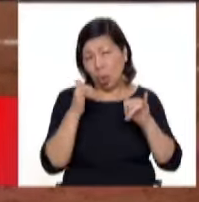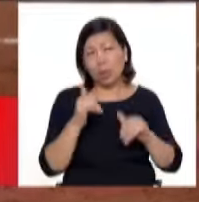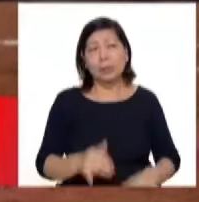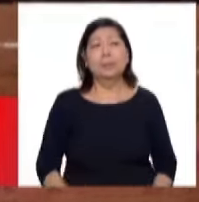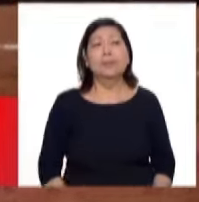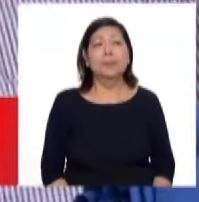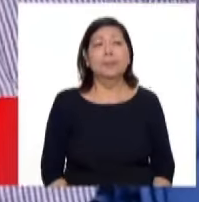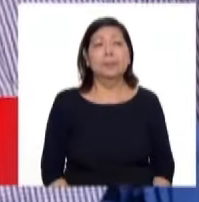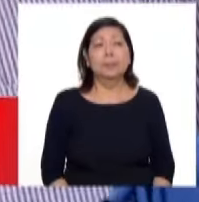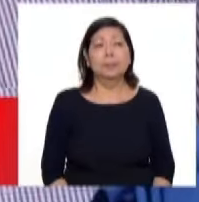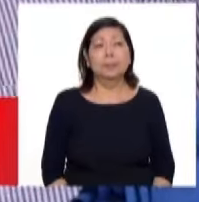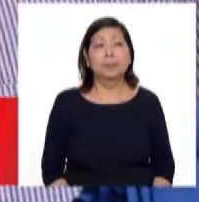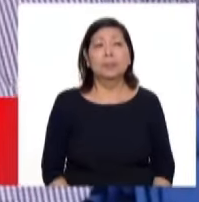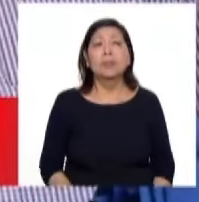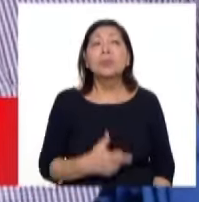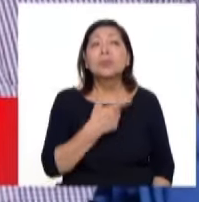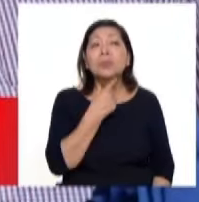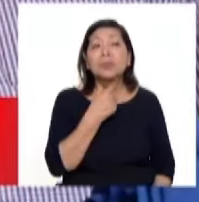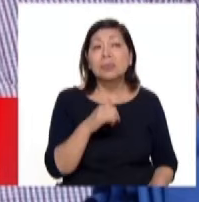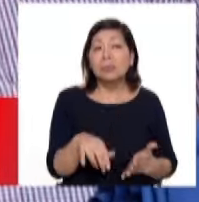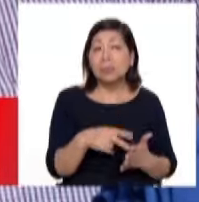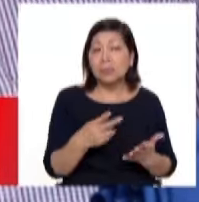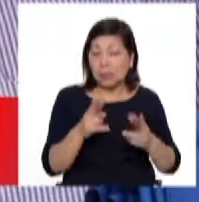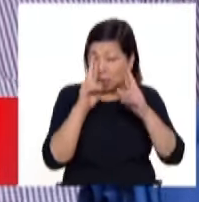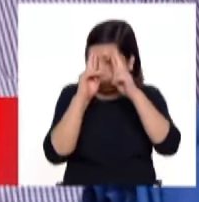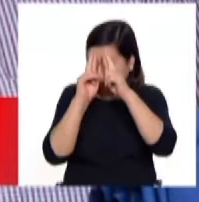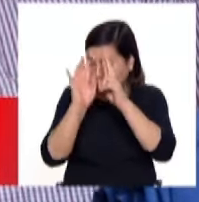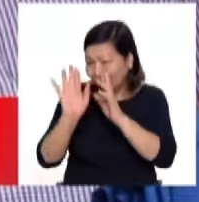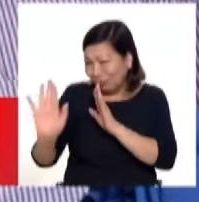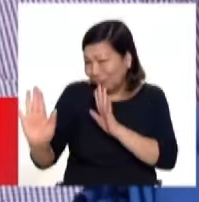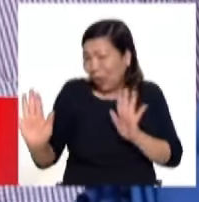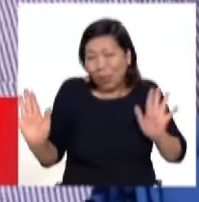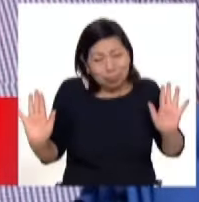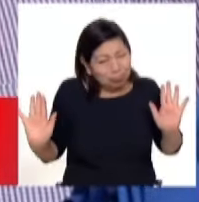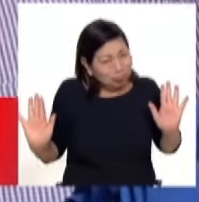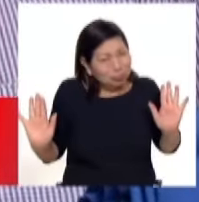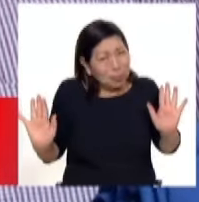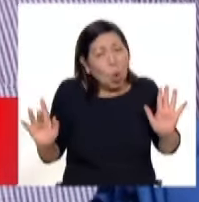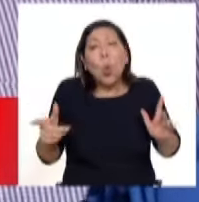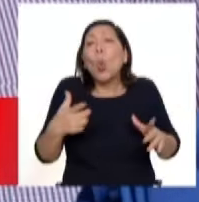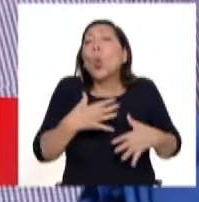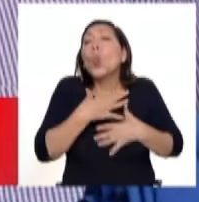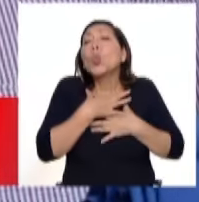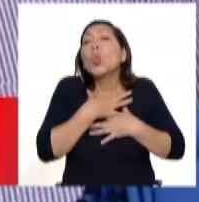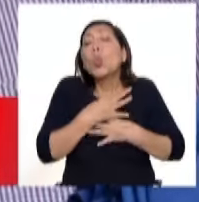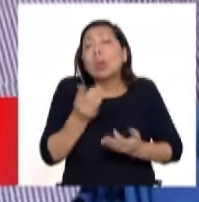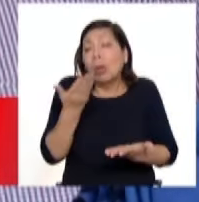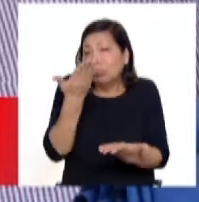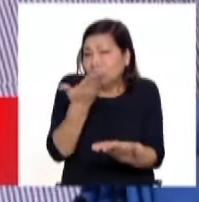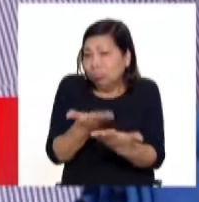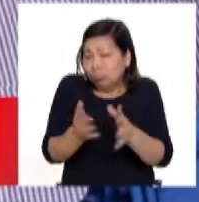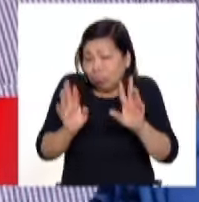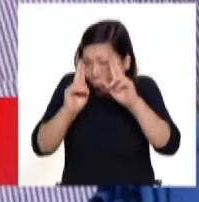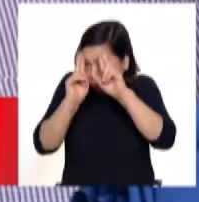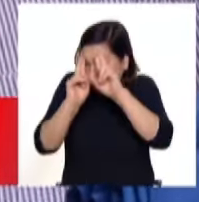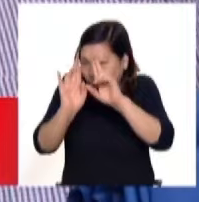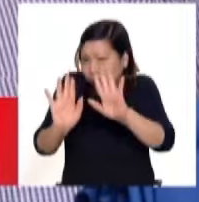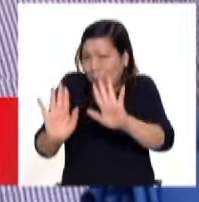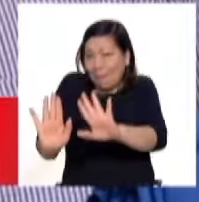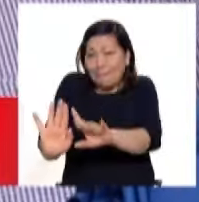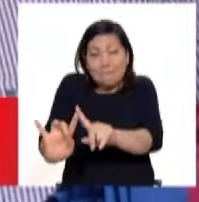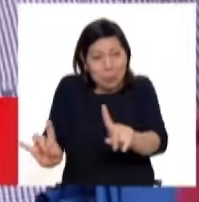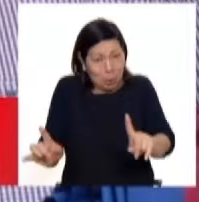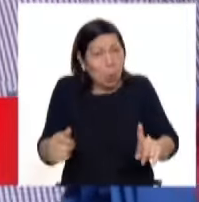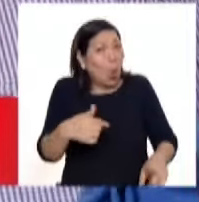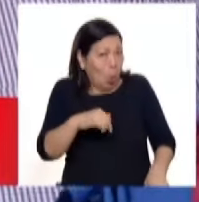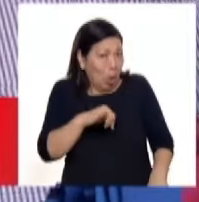Yo creo que el aficionado a la fiesta es respetuoso. Ellos tienen su postura y su propuesta, que es respetable, pero